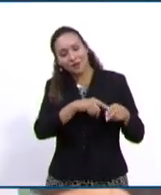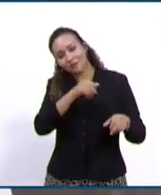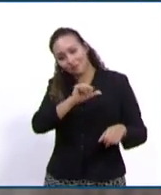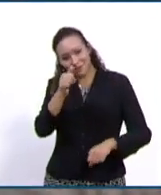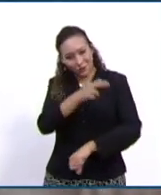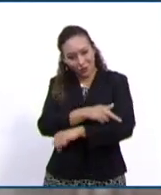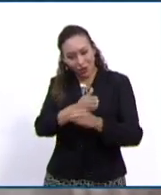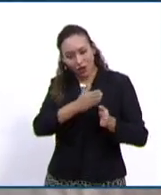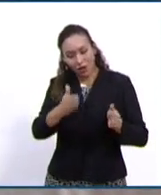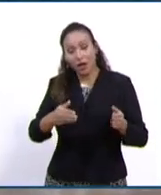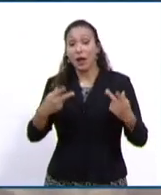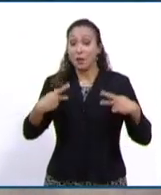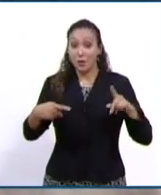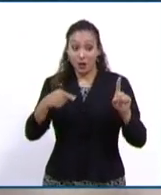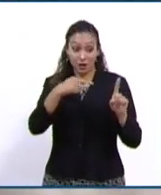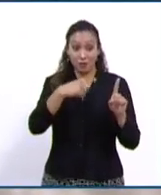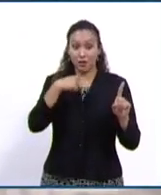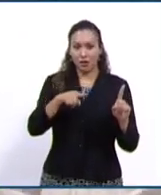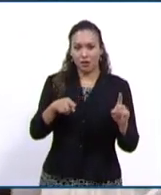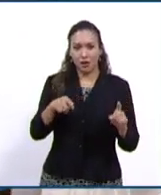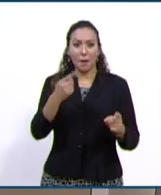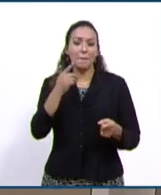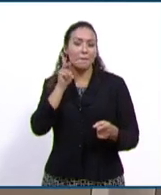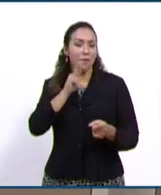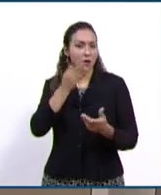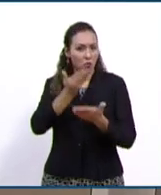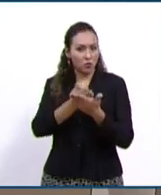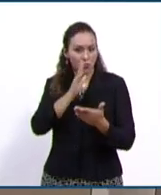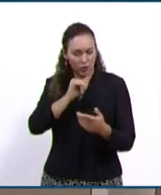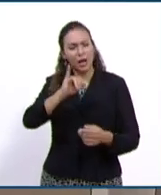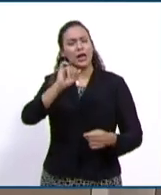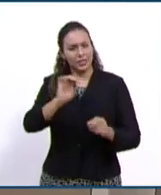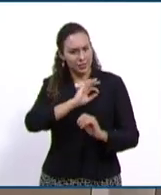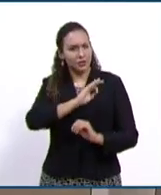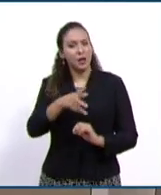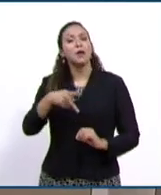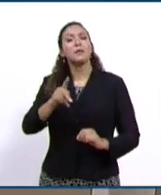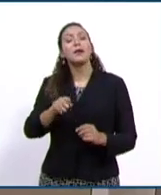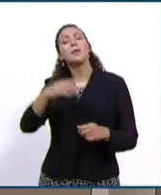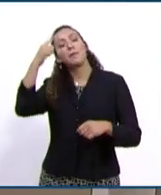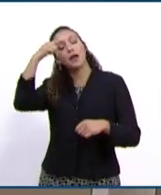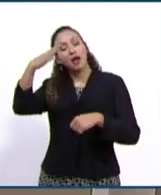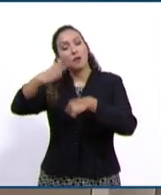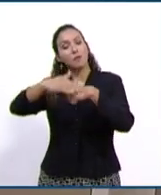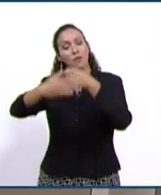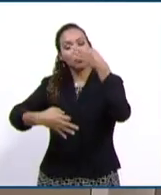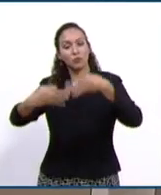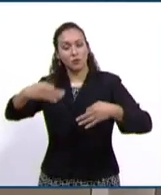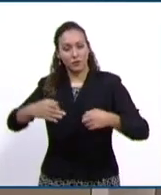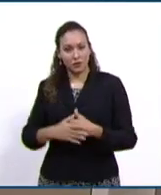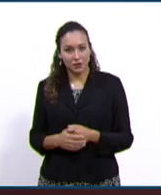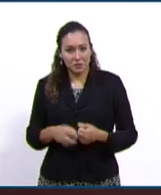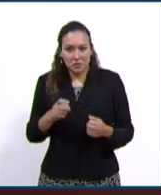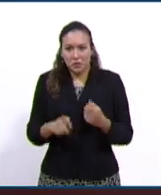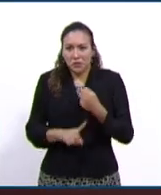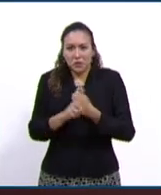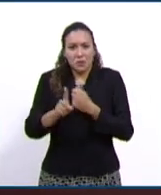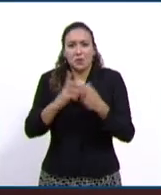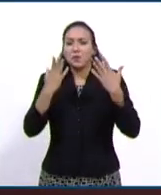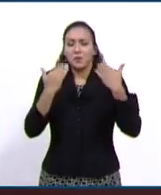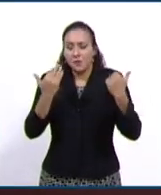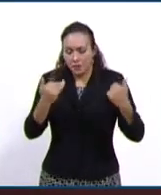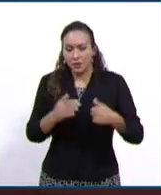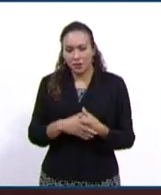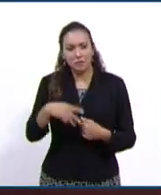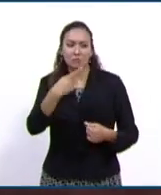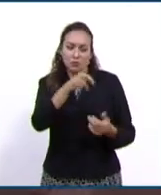que la persona imputada ya no pueda ofrecer pruebas, pues podrá hacerlo en la audiencia intermedia, por lo que no se afecta de manera irreparable